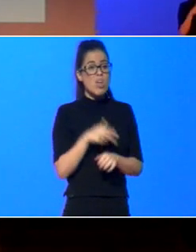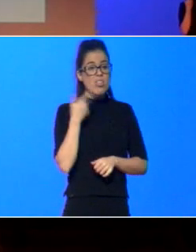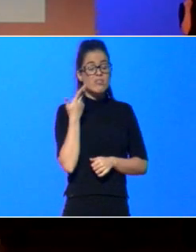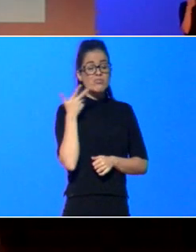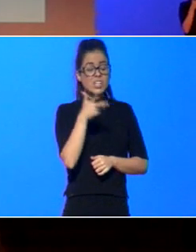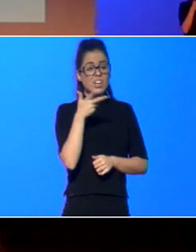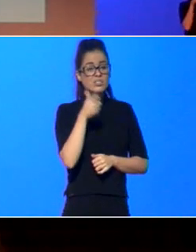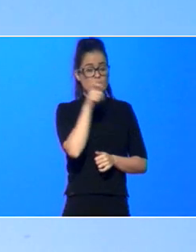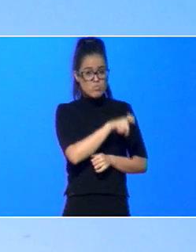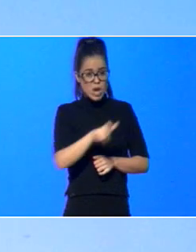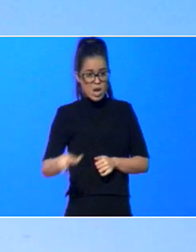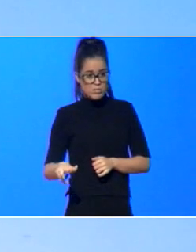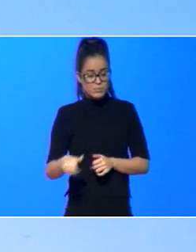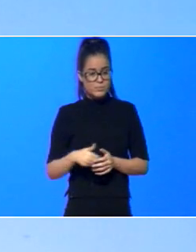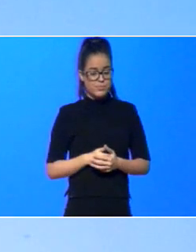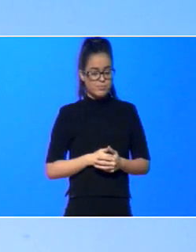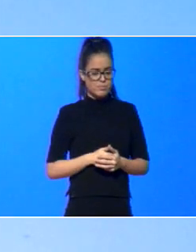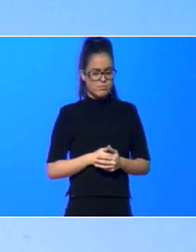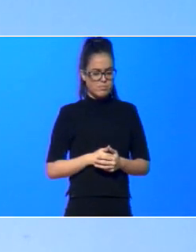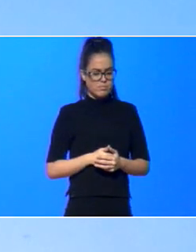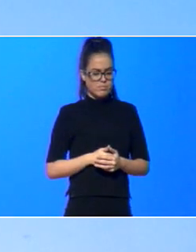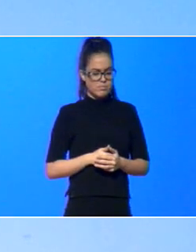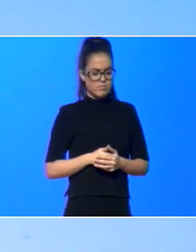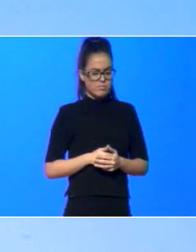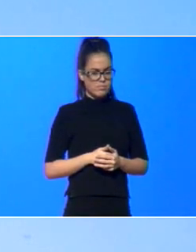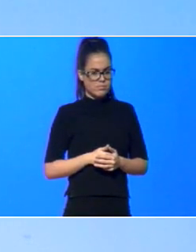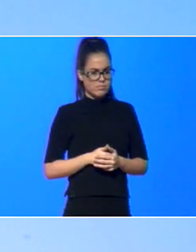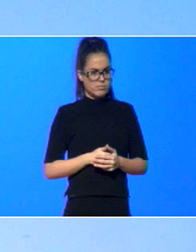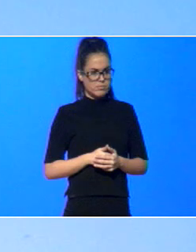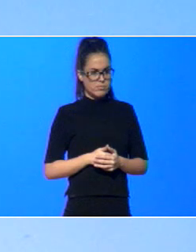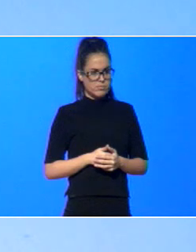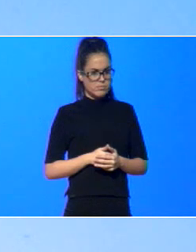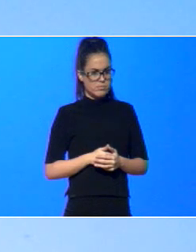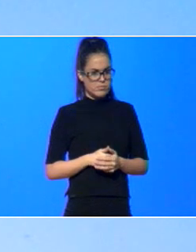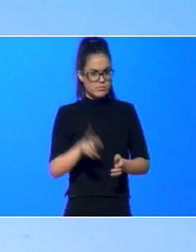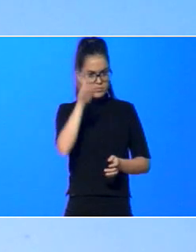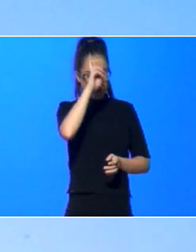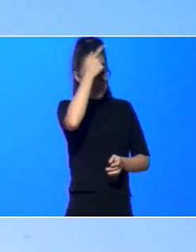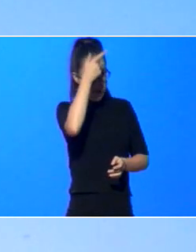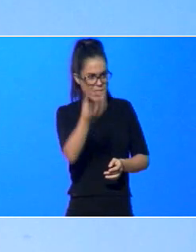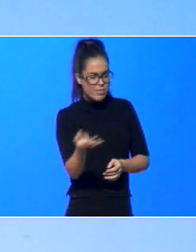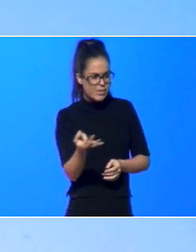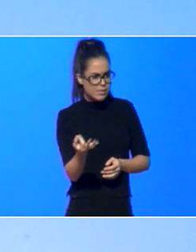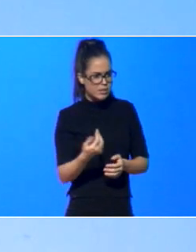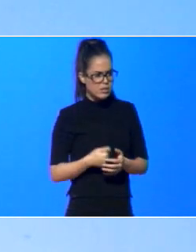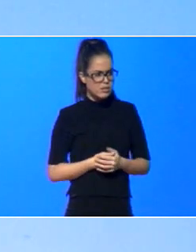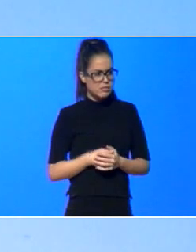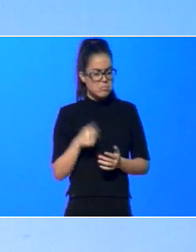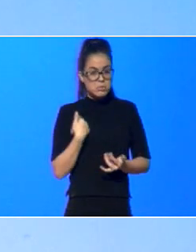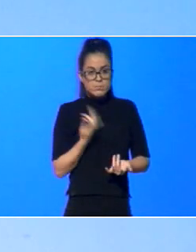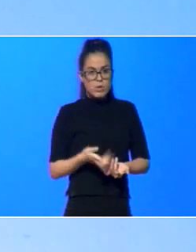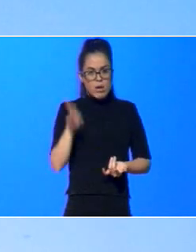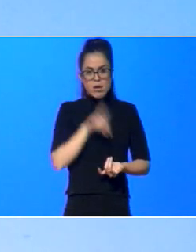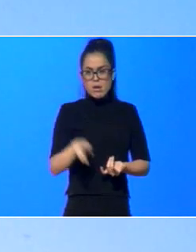Derechos Humanos detiene que cambiar no tengo mucho tiempo para para señalar esto pero